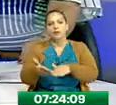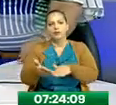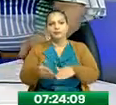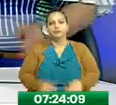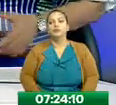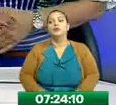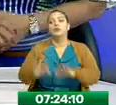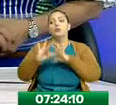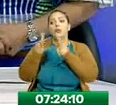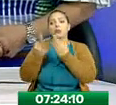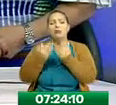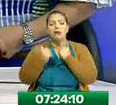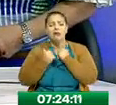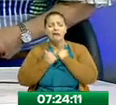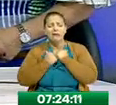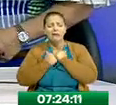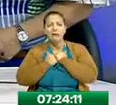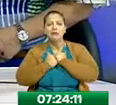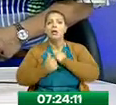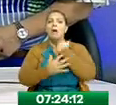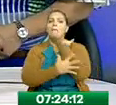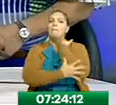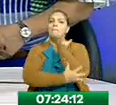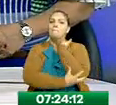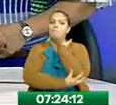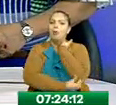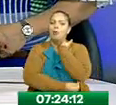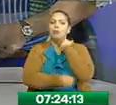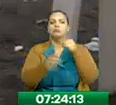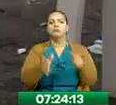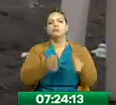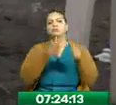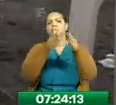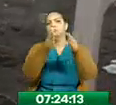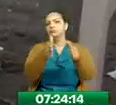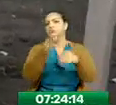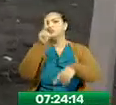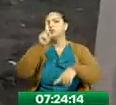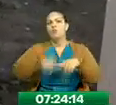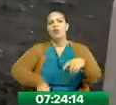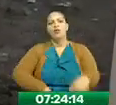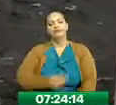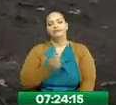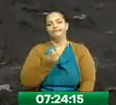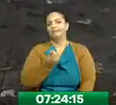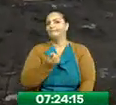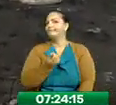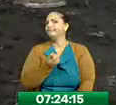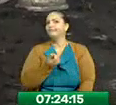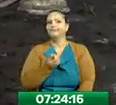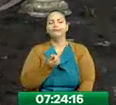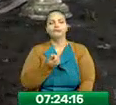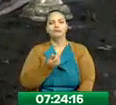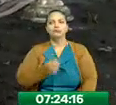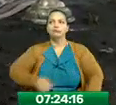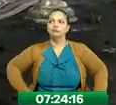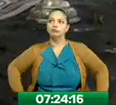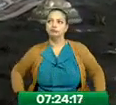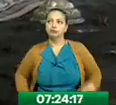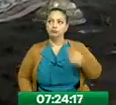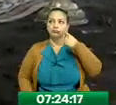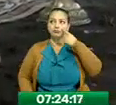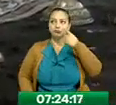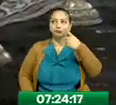no han podido pagar los féretros. En una capilla ardiente improvisada en el